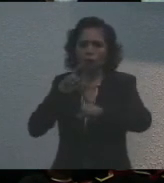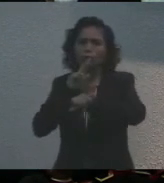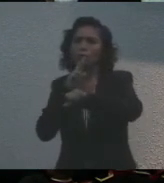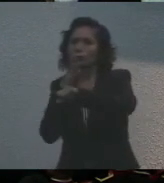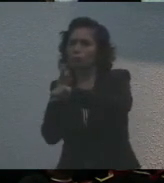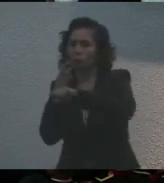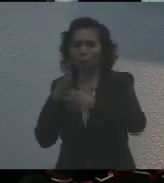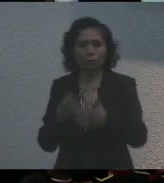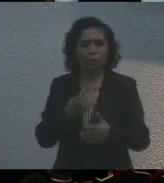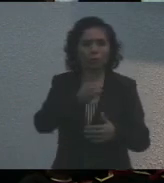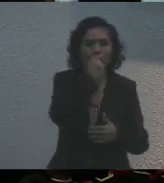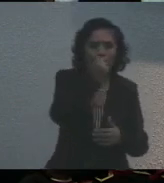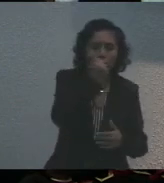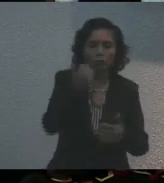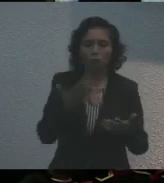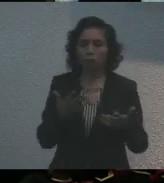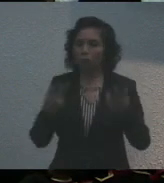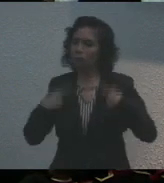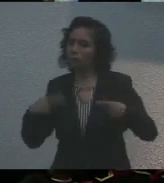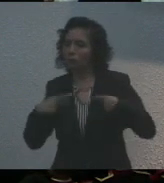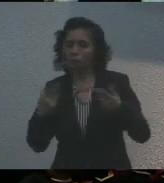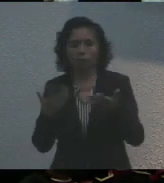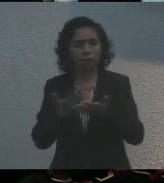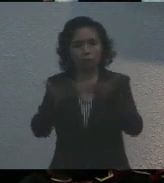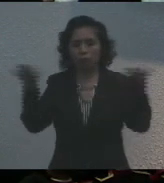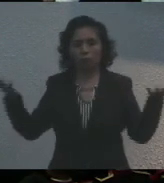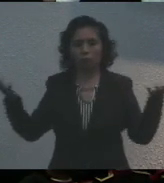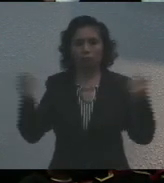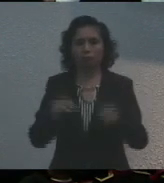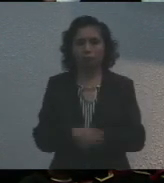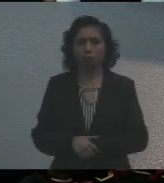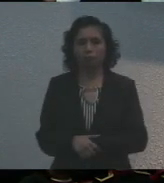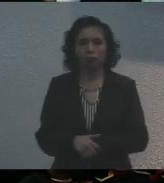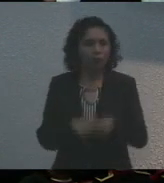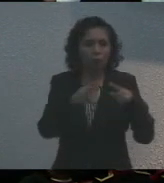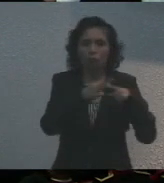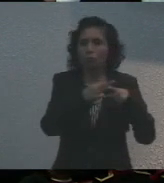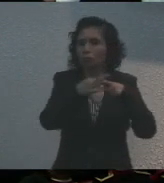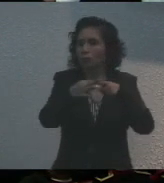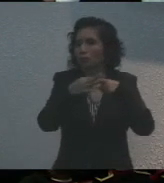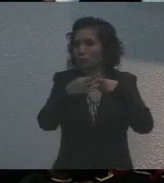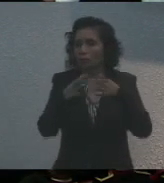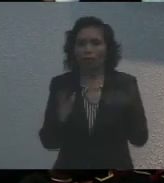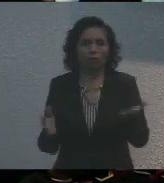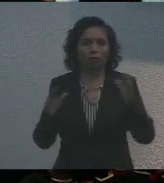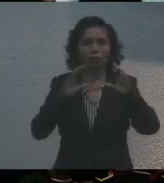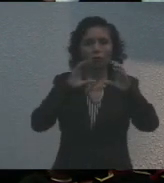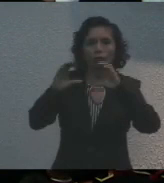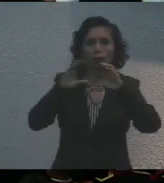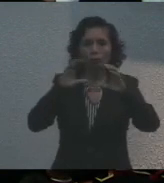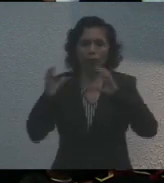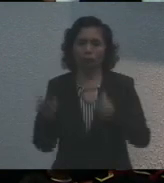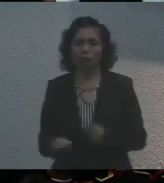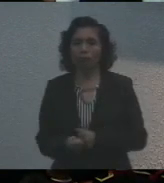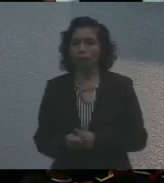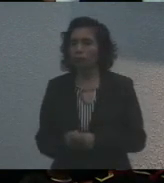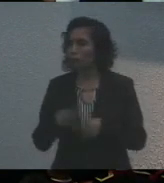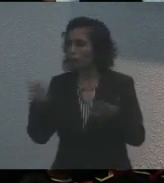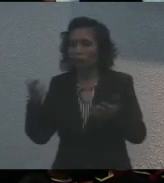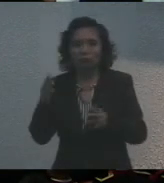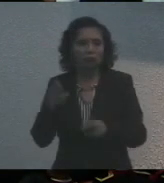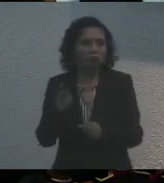Heroico Colegio Militar, personal de tropa, representantes de los medios de comunicación e invitados